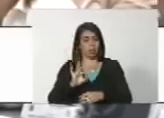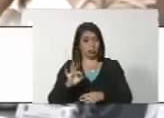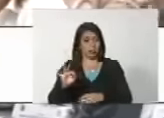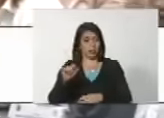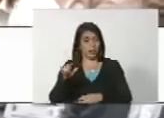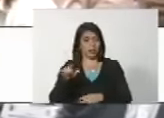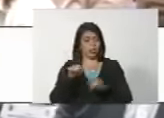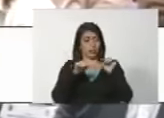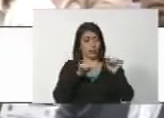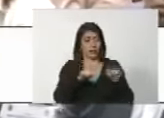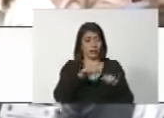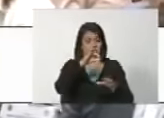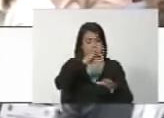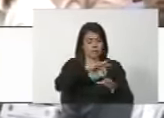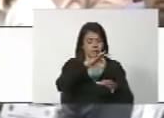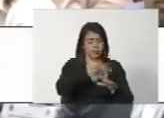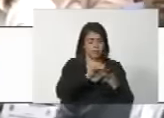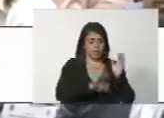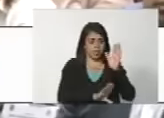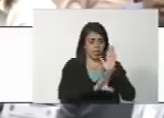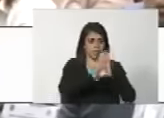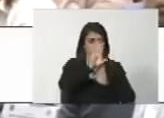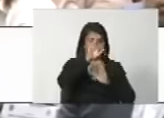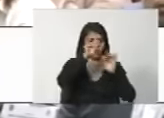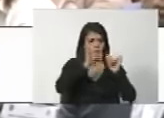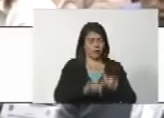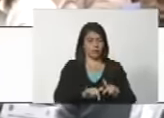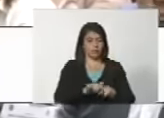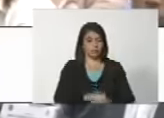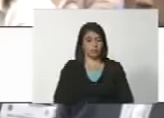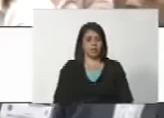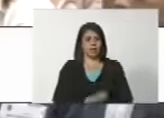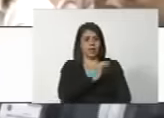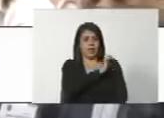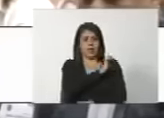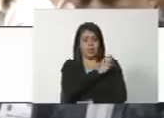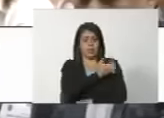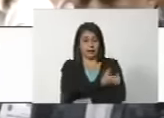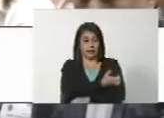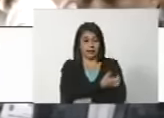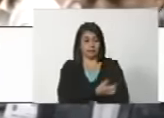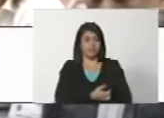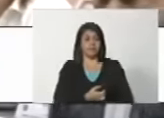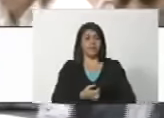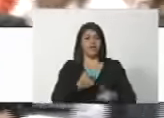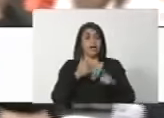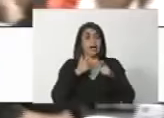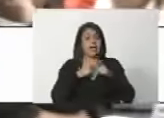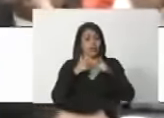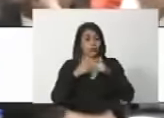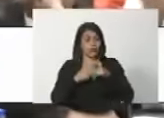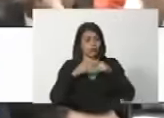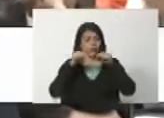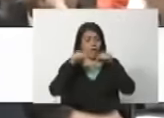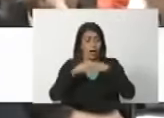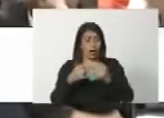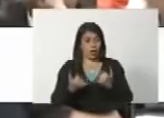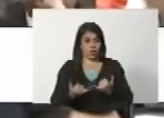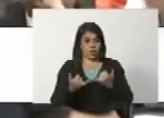33% de esa inversión que desarrollen en el área energética. Es por eso, presidente,